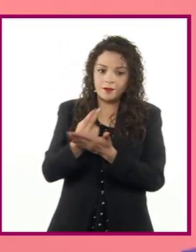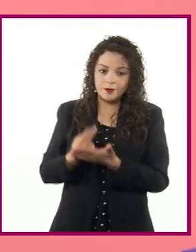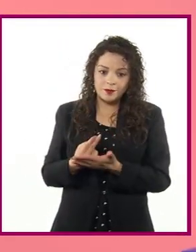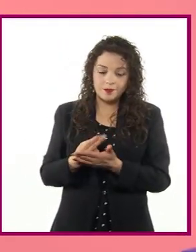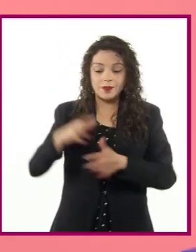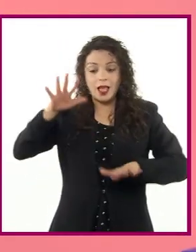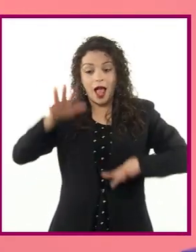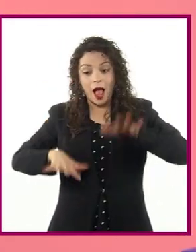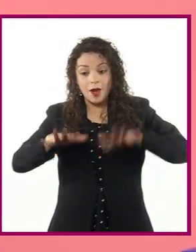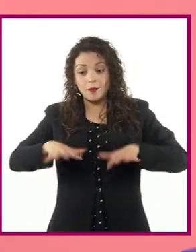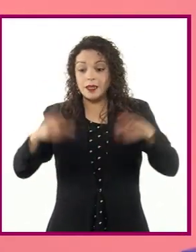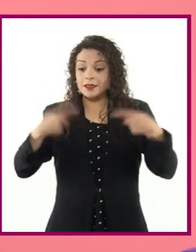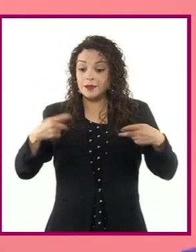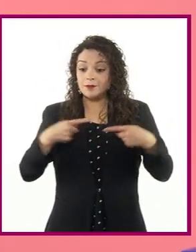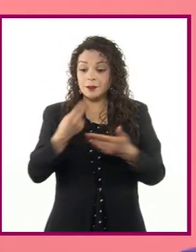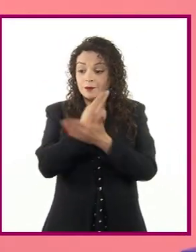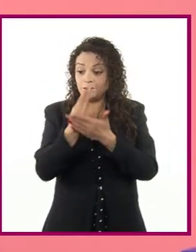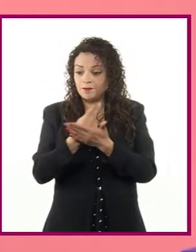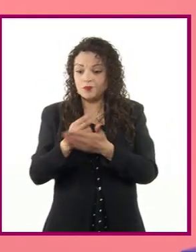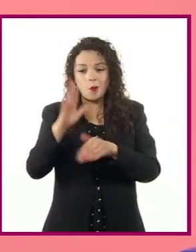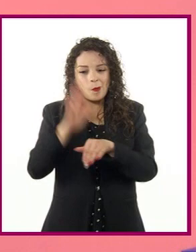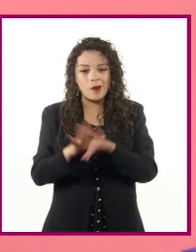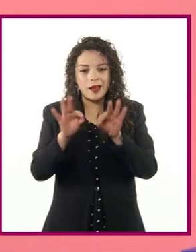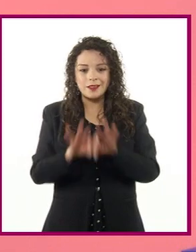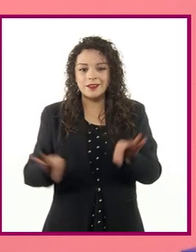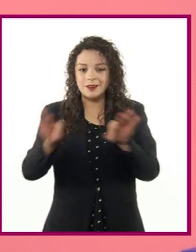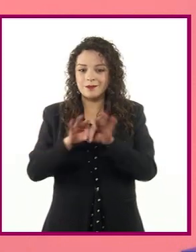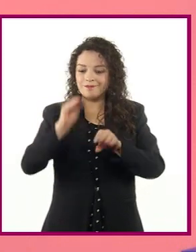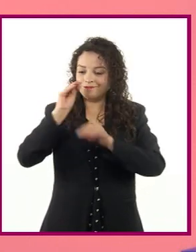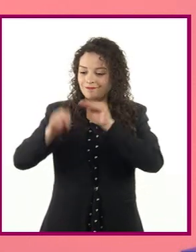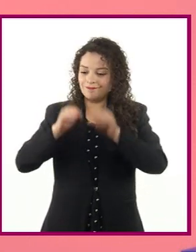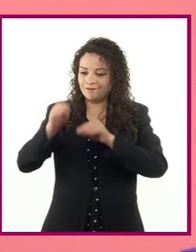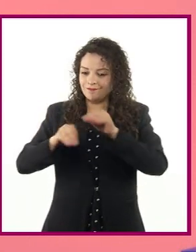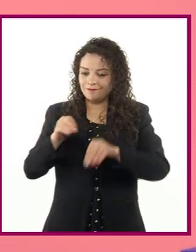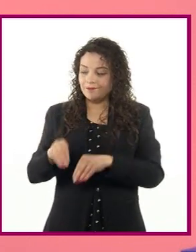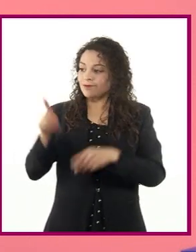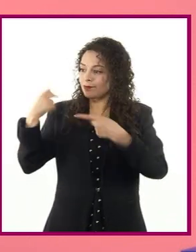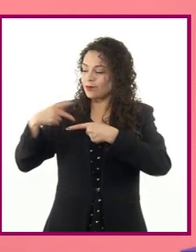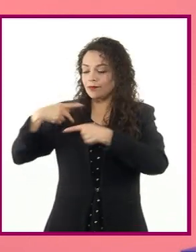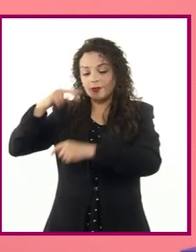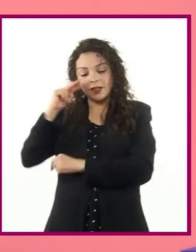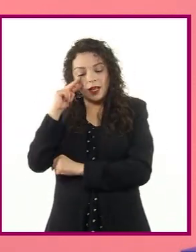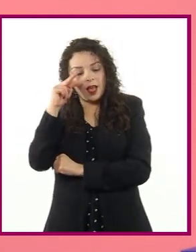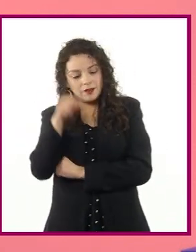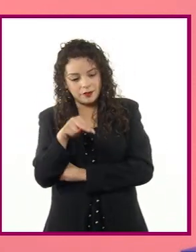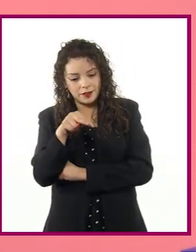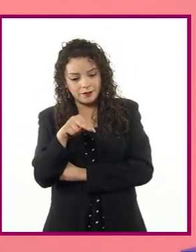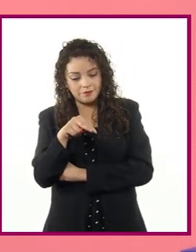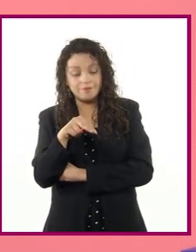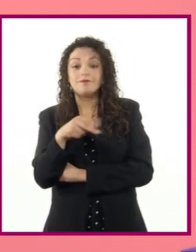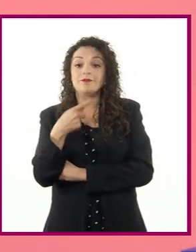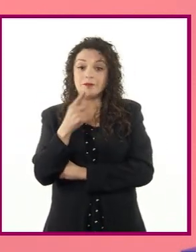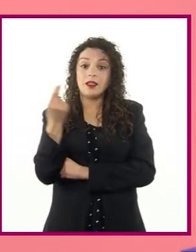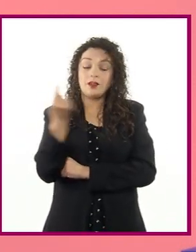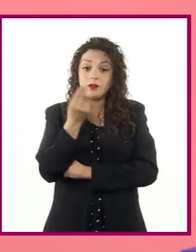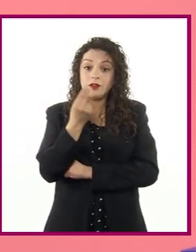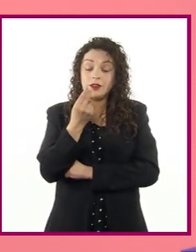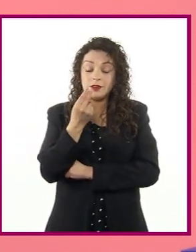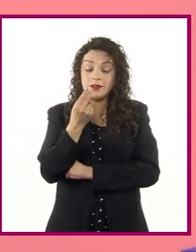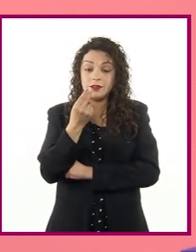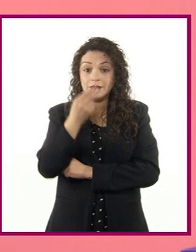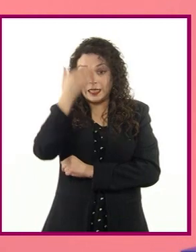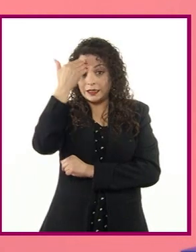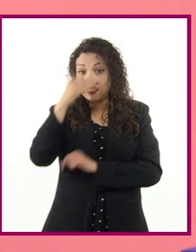los dibujantes conceden mayor importancia a lo que el lector va a ver y no consideran que un globo puede llevar un